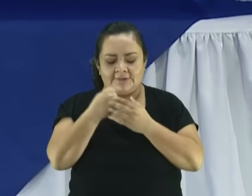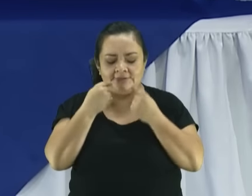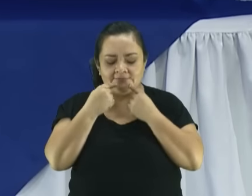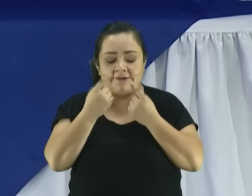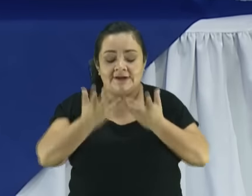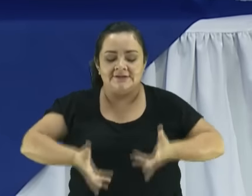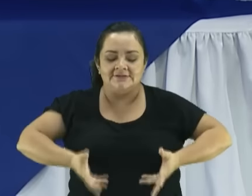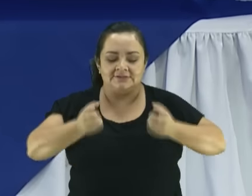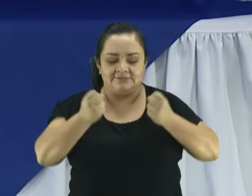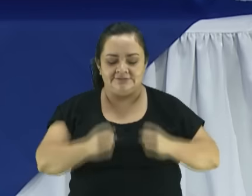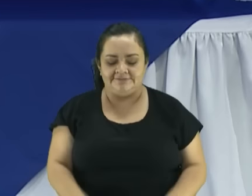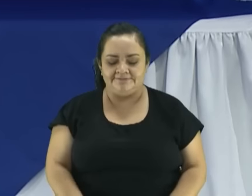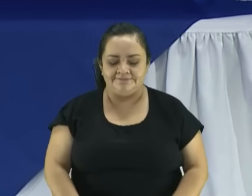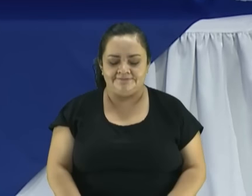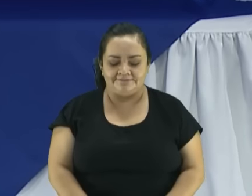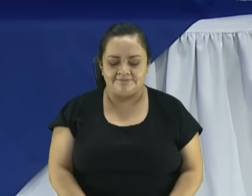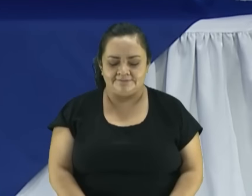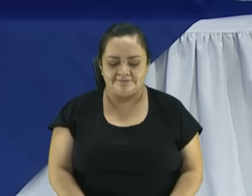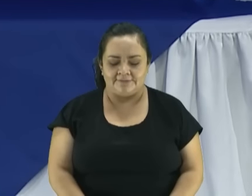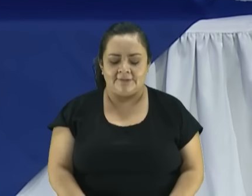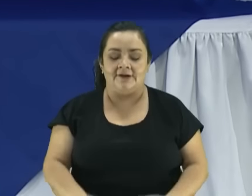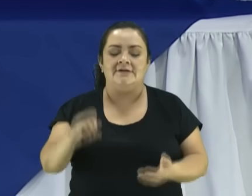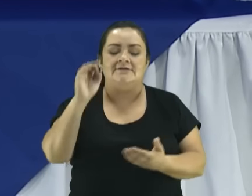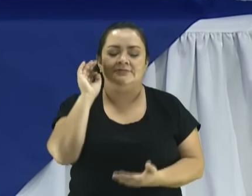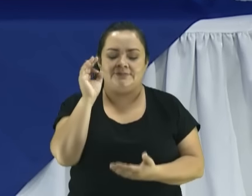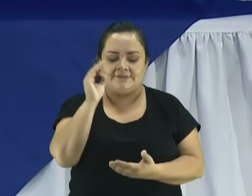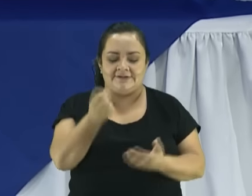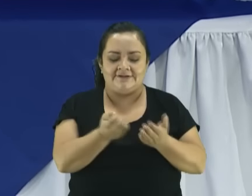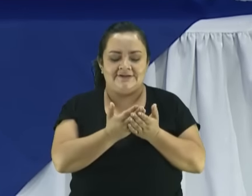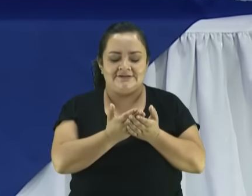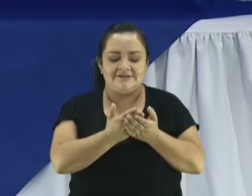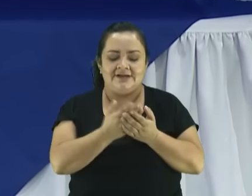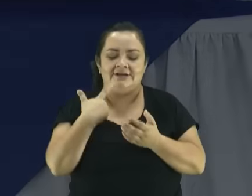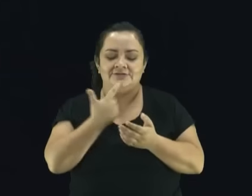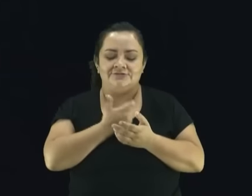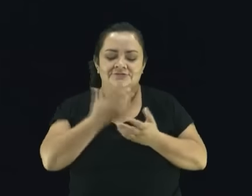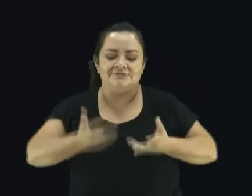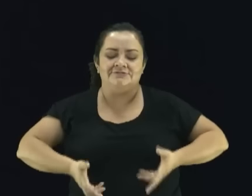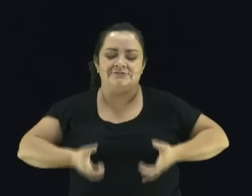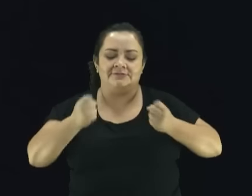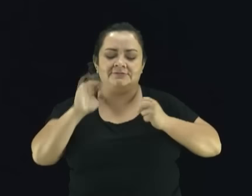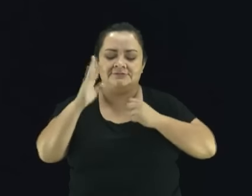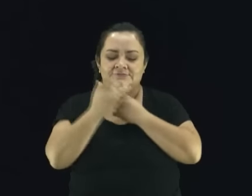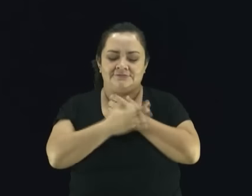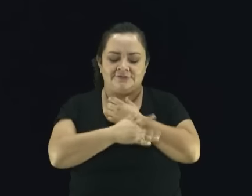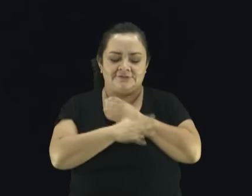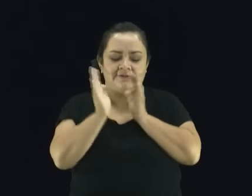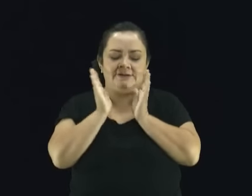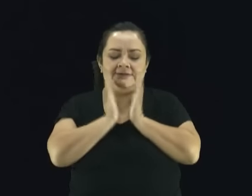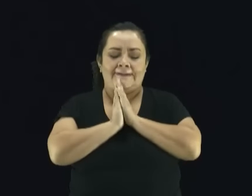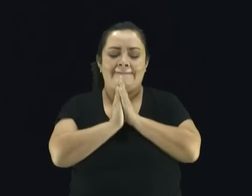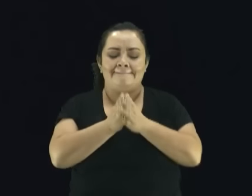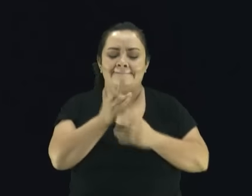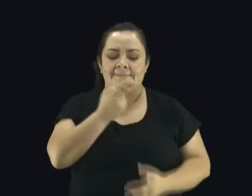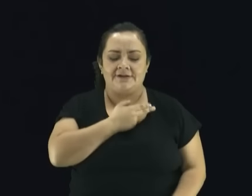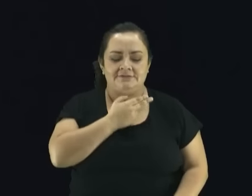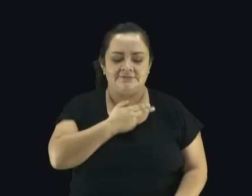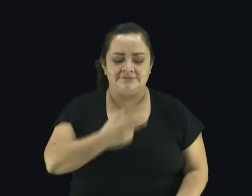será salvo tu palabra dice en colosenses en quien tenemos redención por su sangre el perdón de